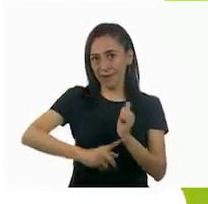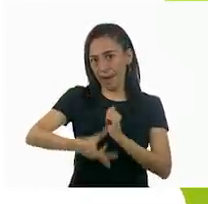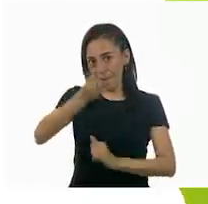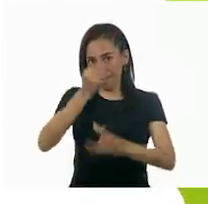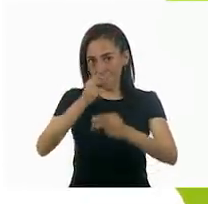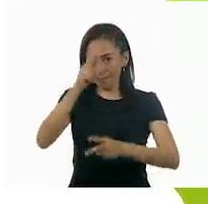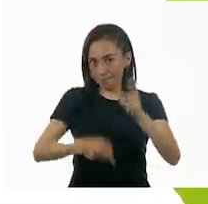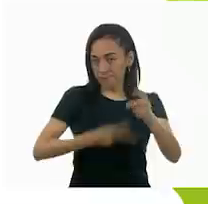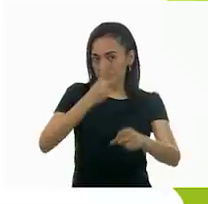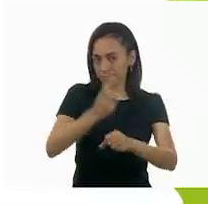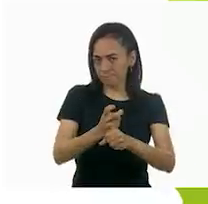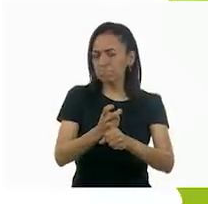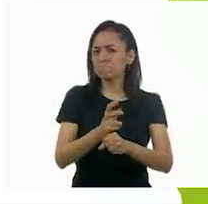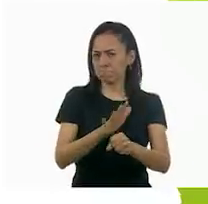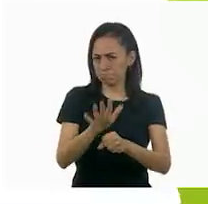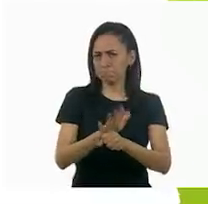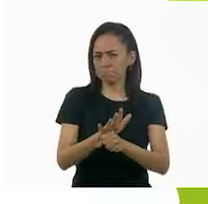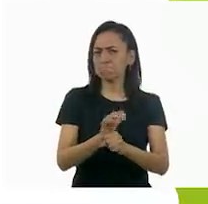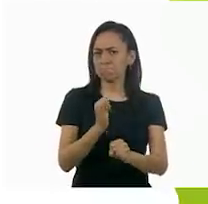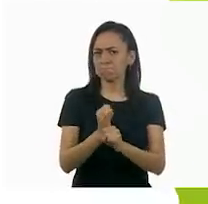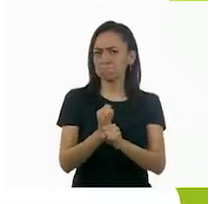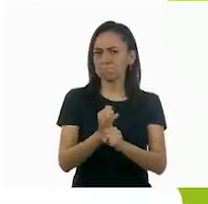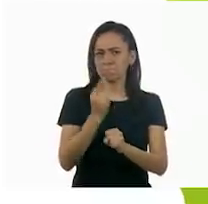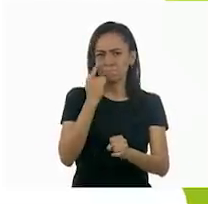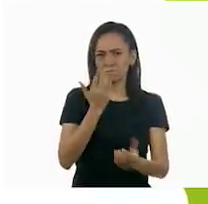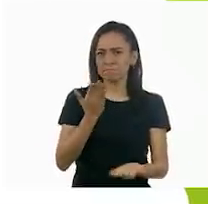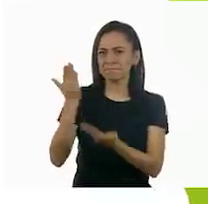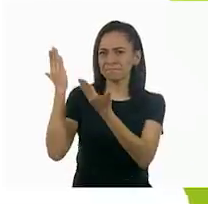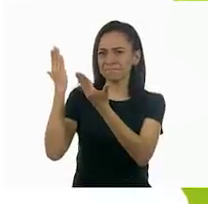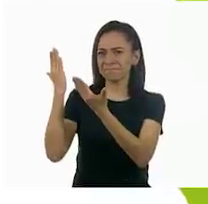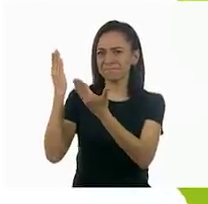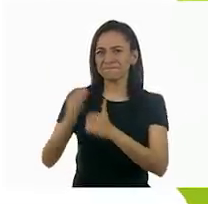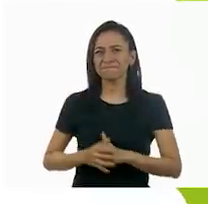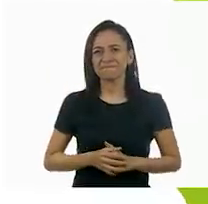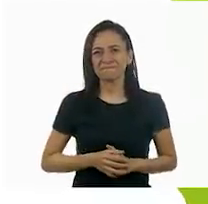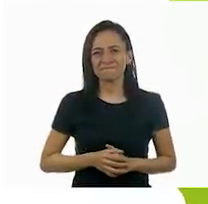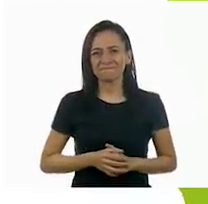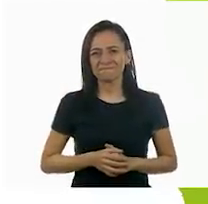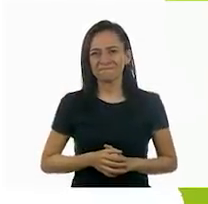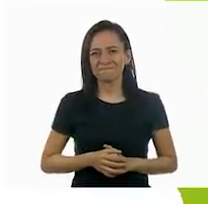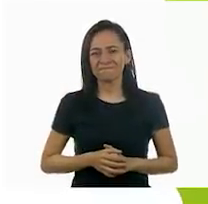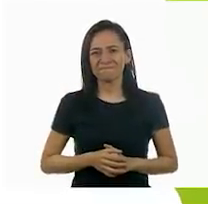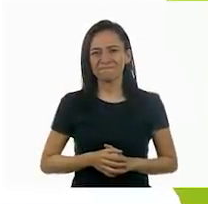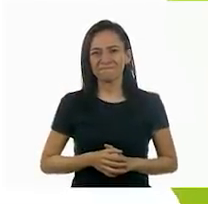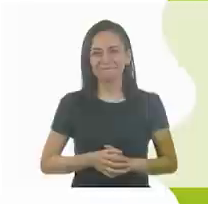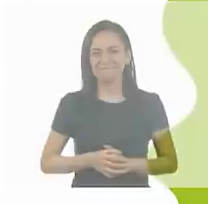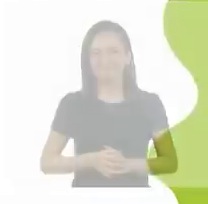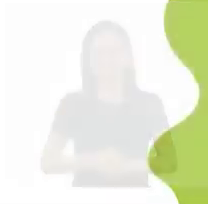siguiente liga: aprendeencasa.cep.gob.mx.